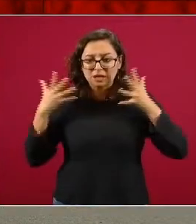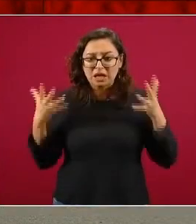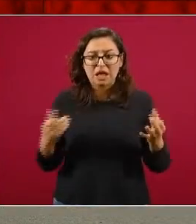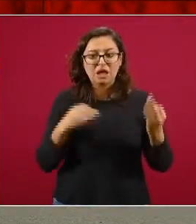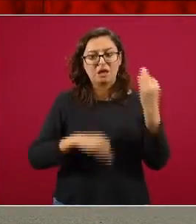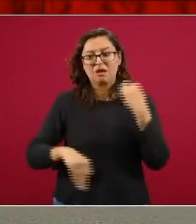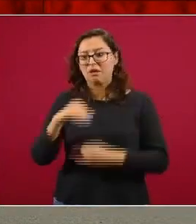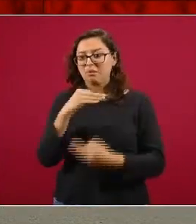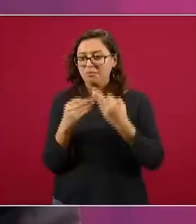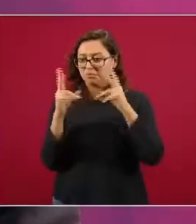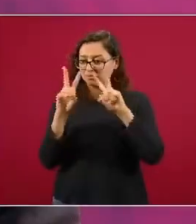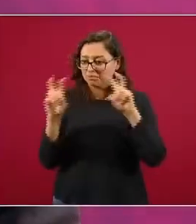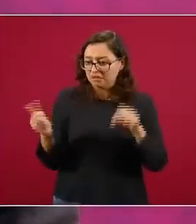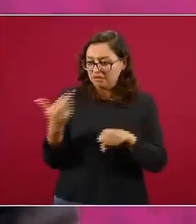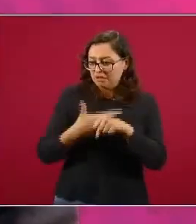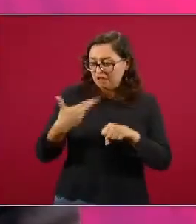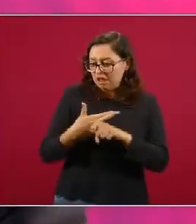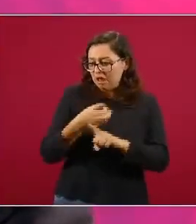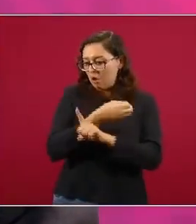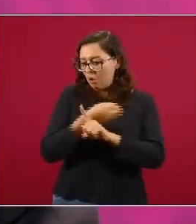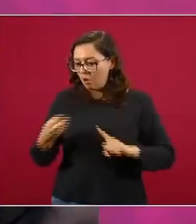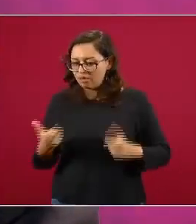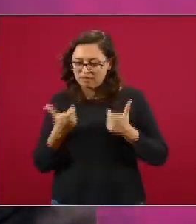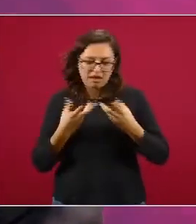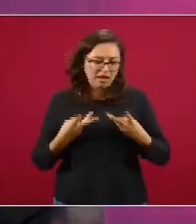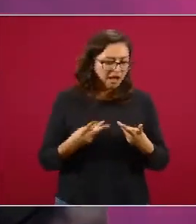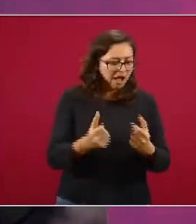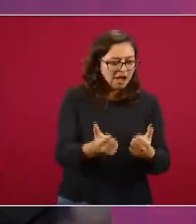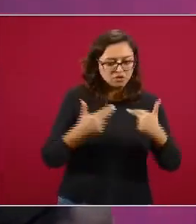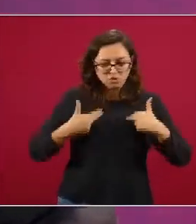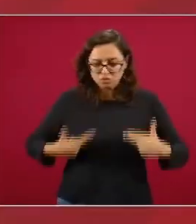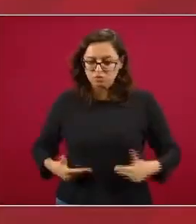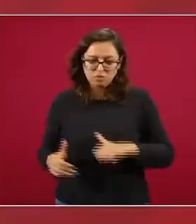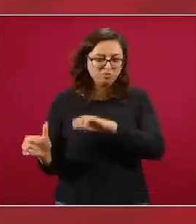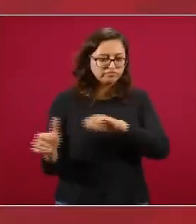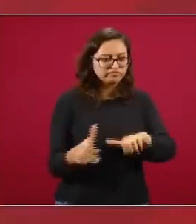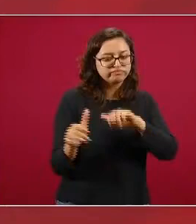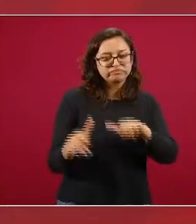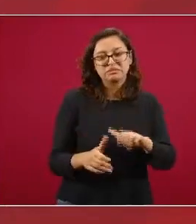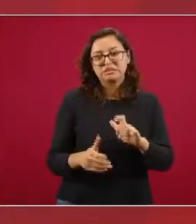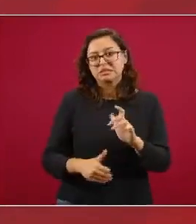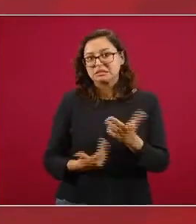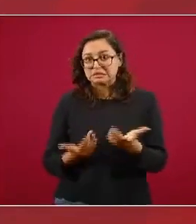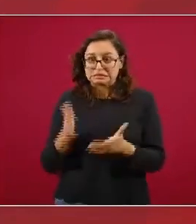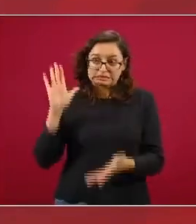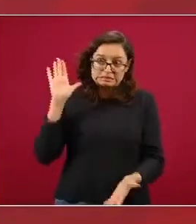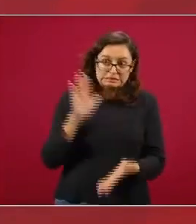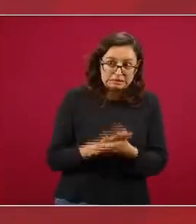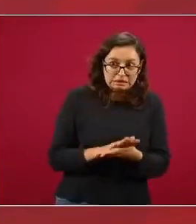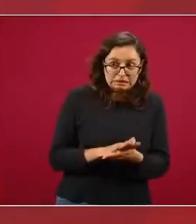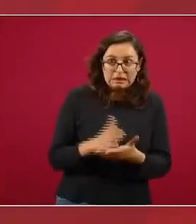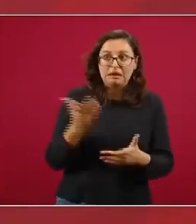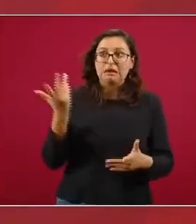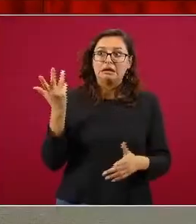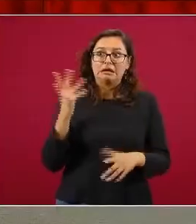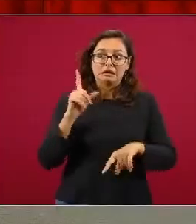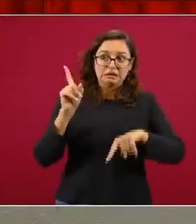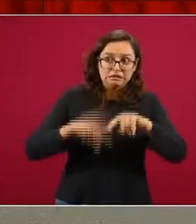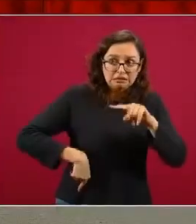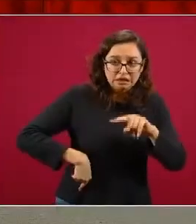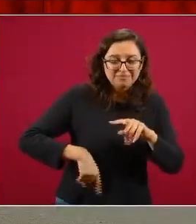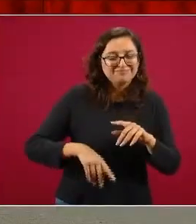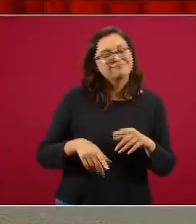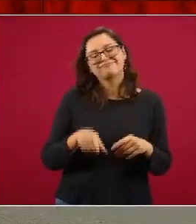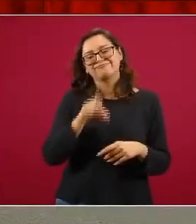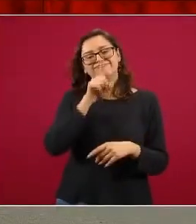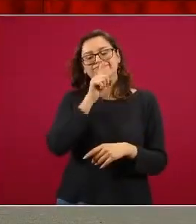logístico, organizativo, financiero, humano, y no queremos disminuirla hasta estar seguros que ha pasado la temporada de influenza. Entonces